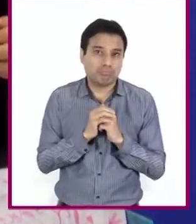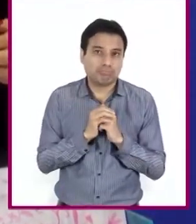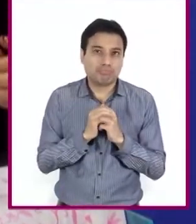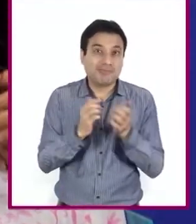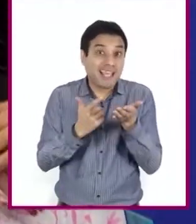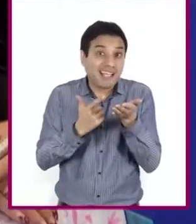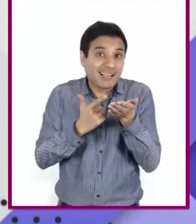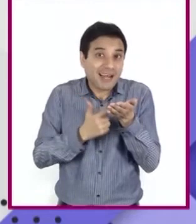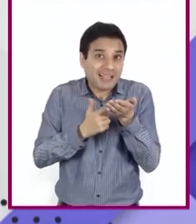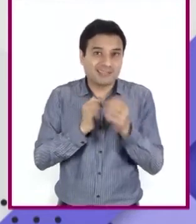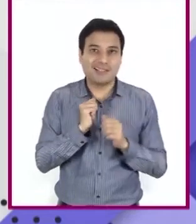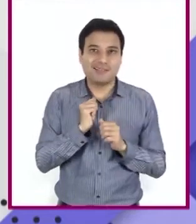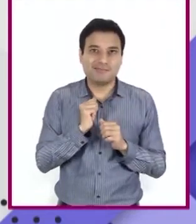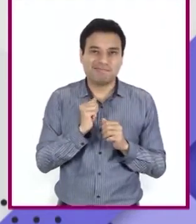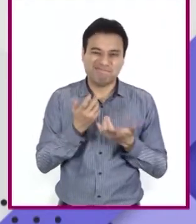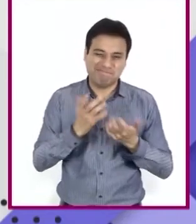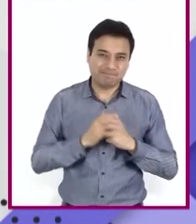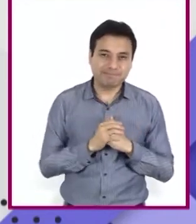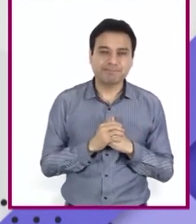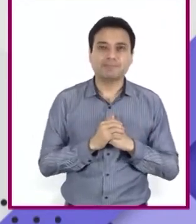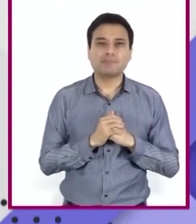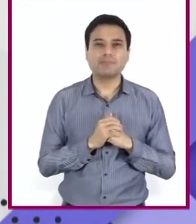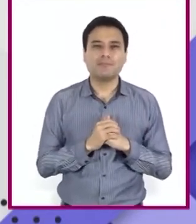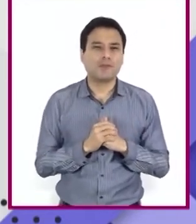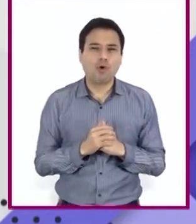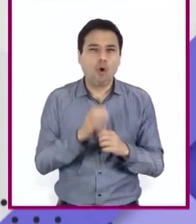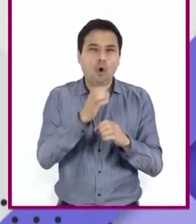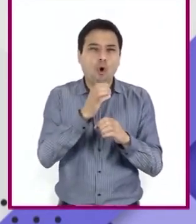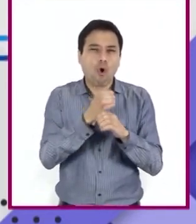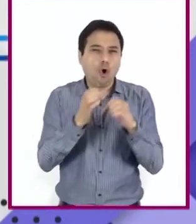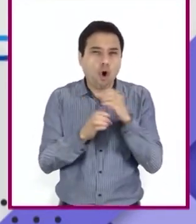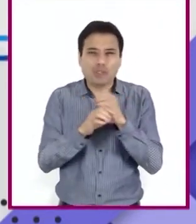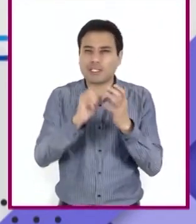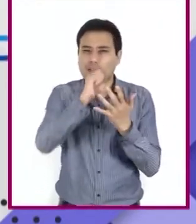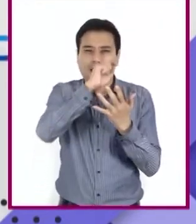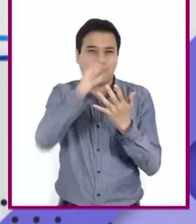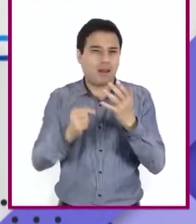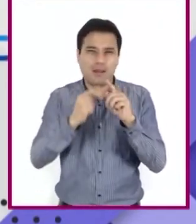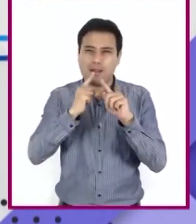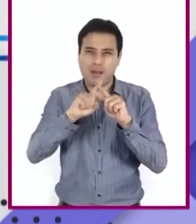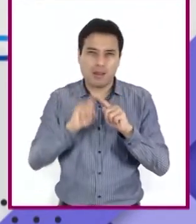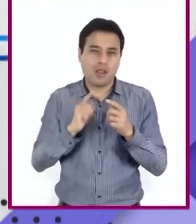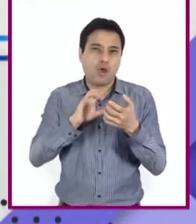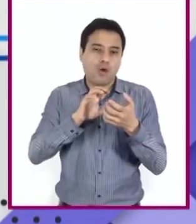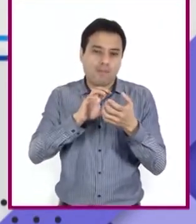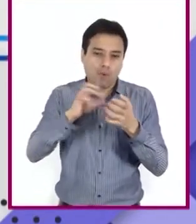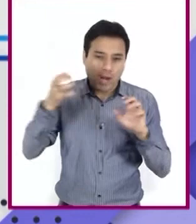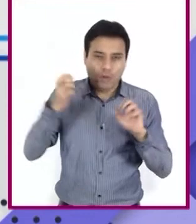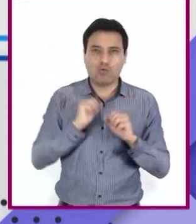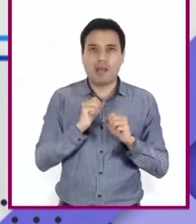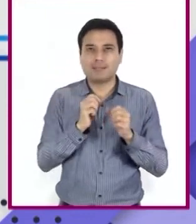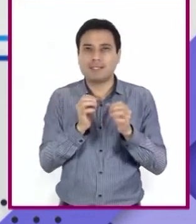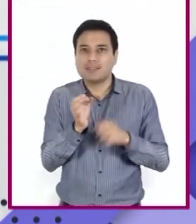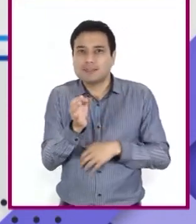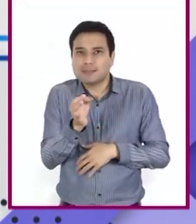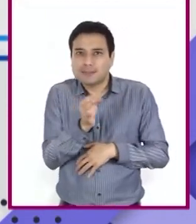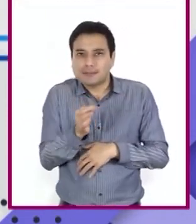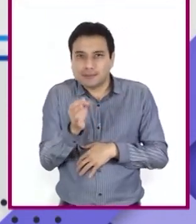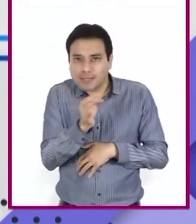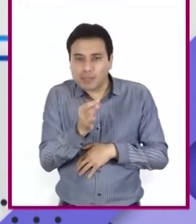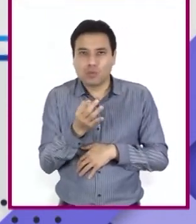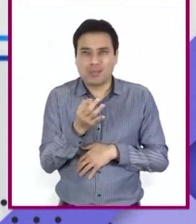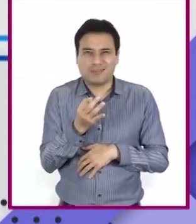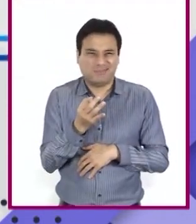adiposo. Todos los elementos, moléculas, células, tejidos y órganos que nos